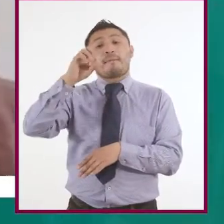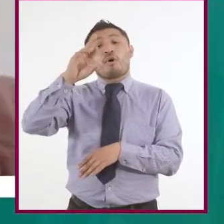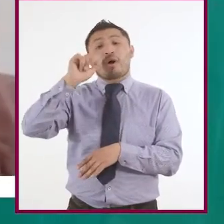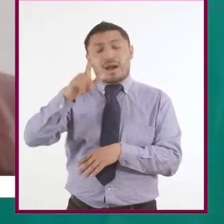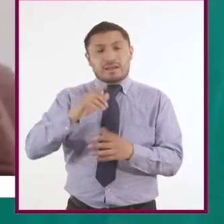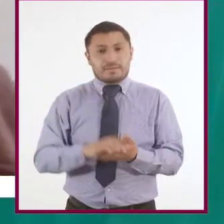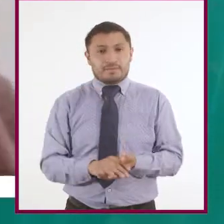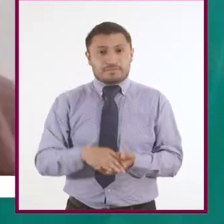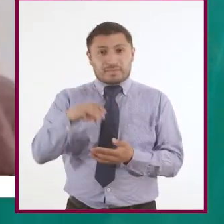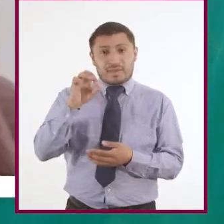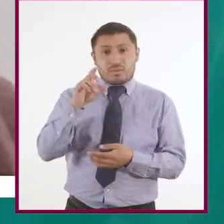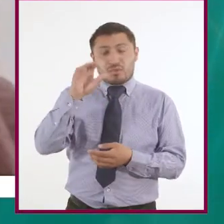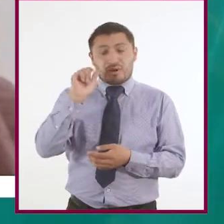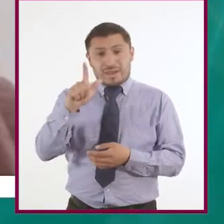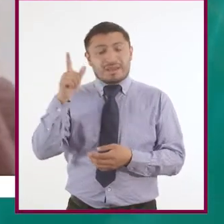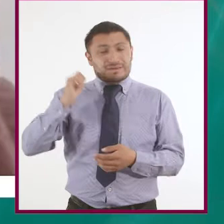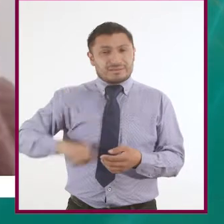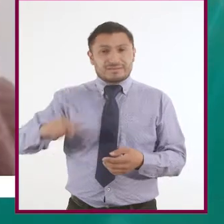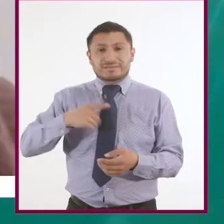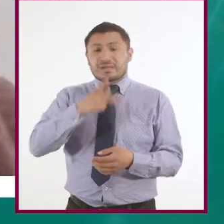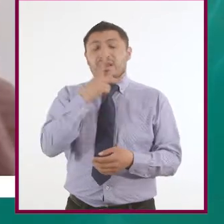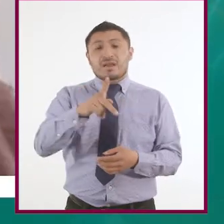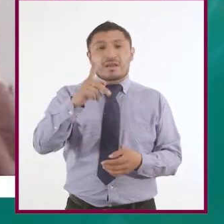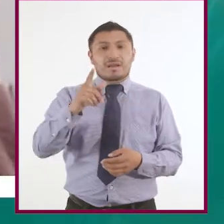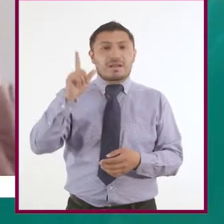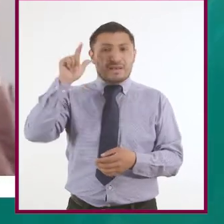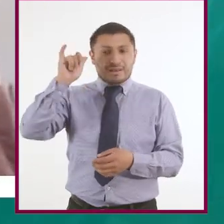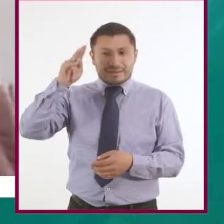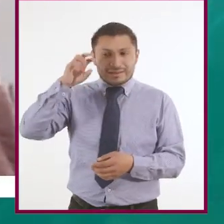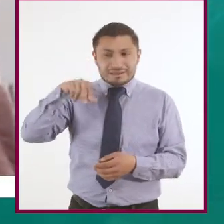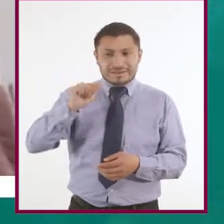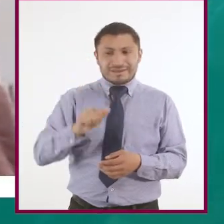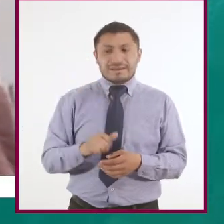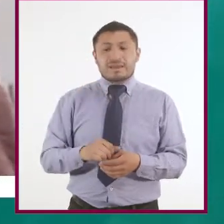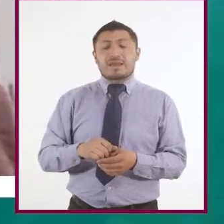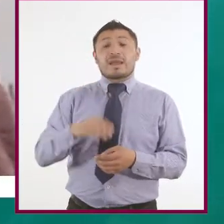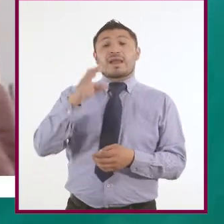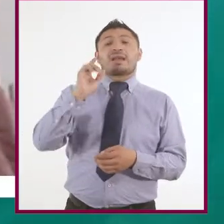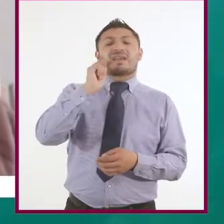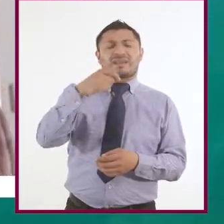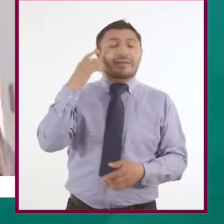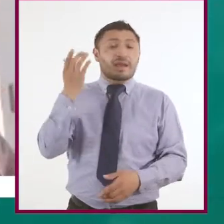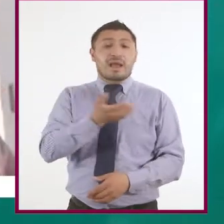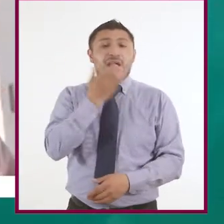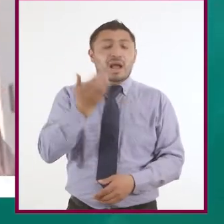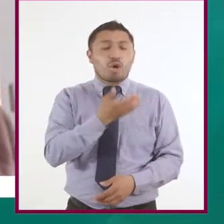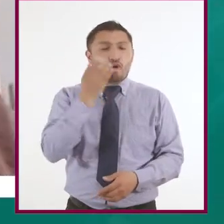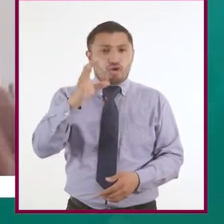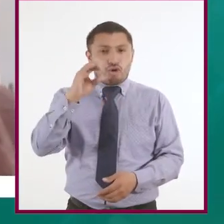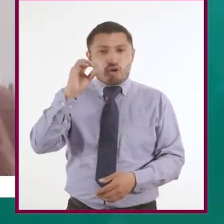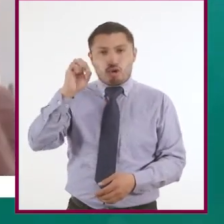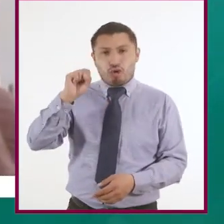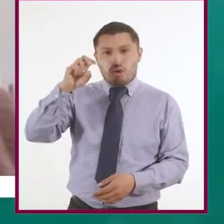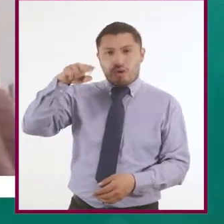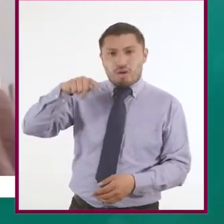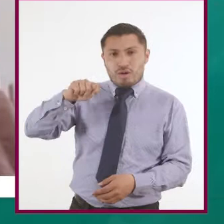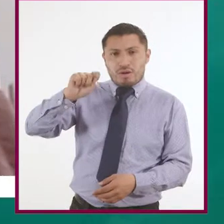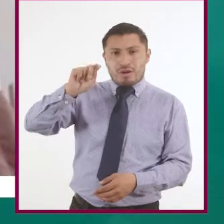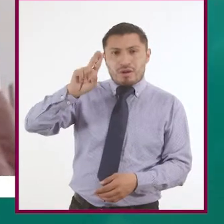La moral etimológicamente proviene del latín mors, que quiere decir costumbre. Y eso es lo que se ha venido